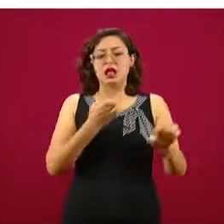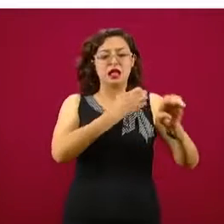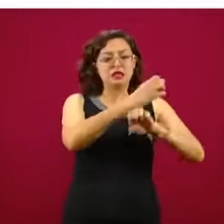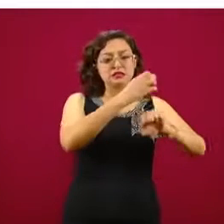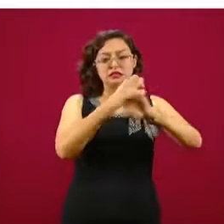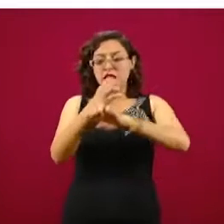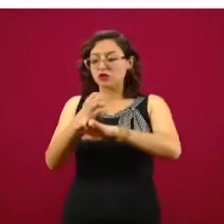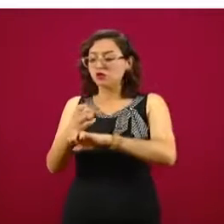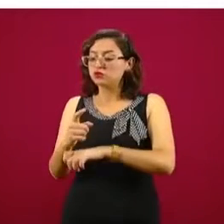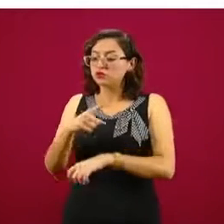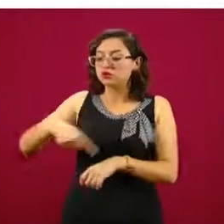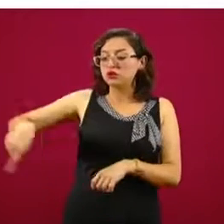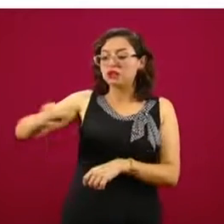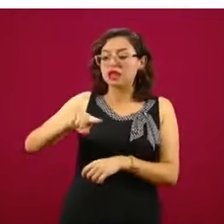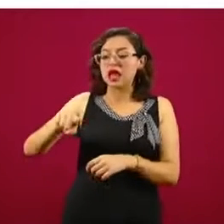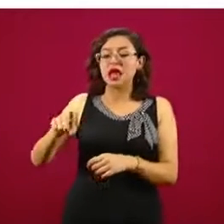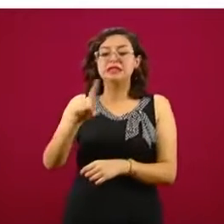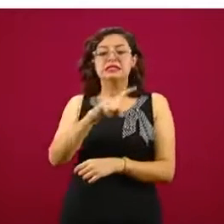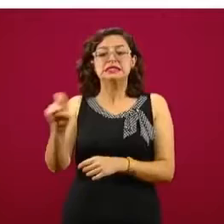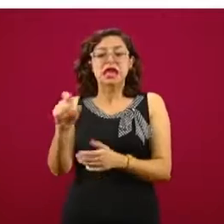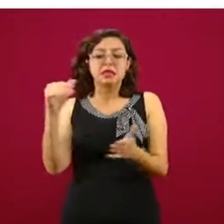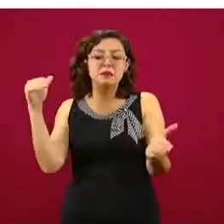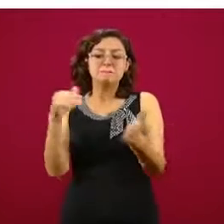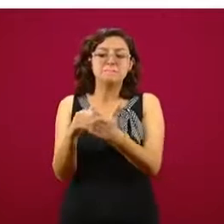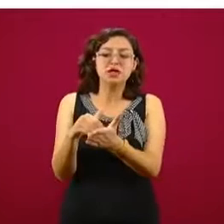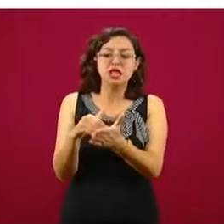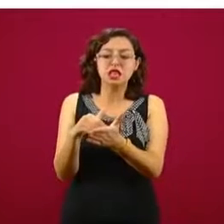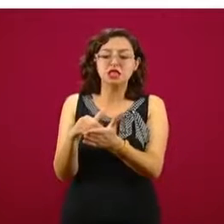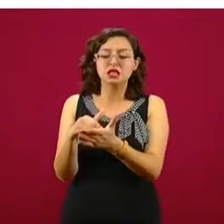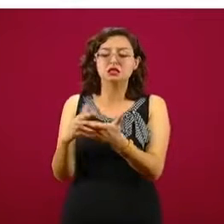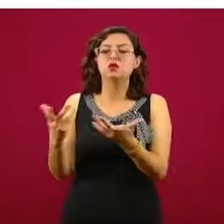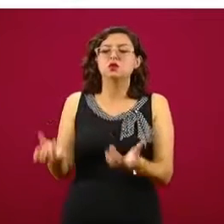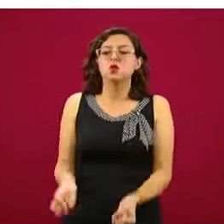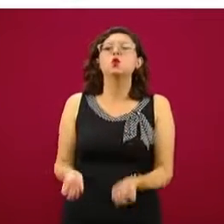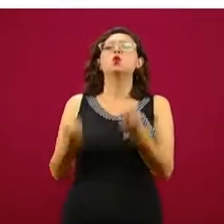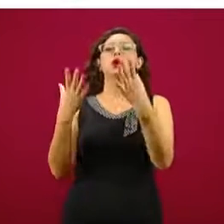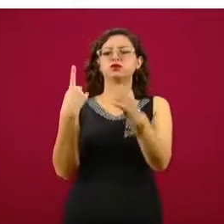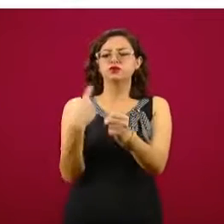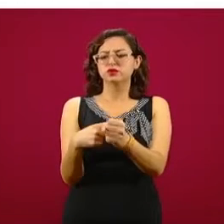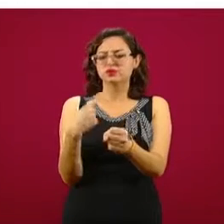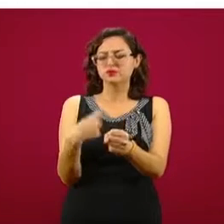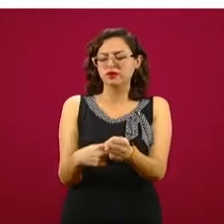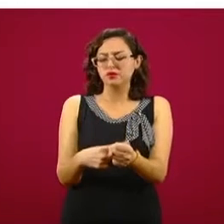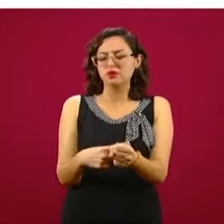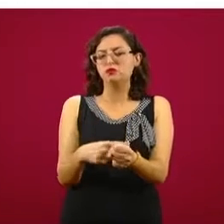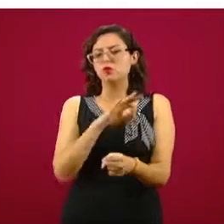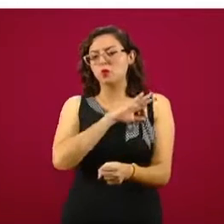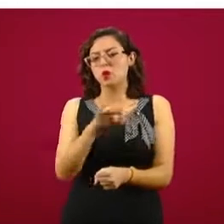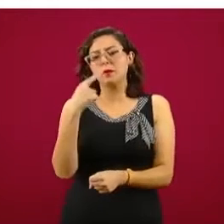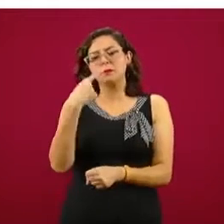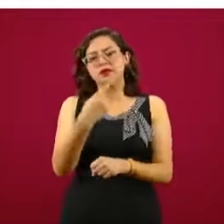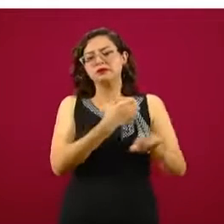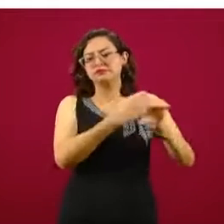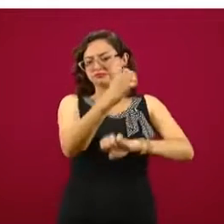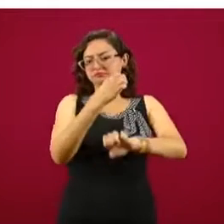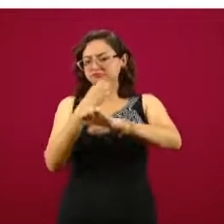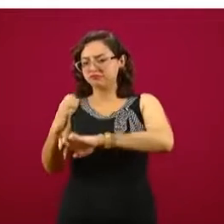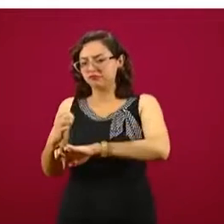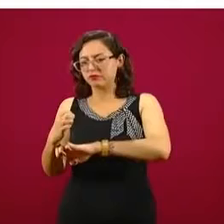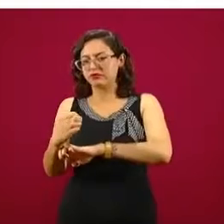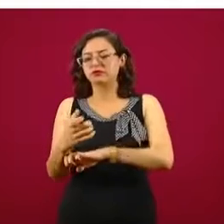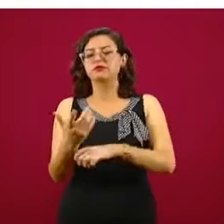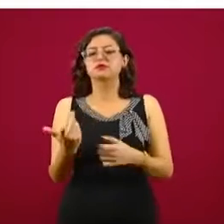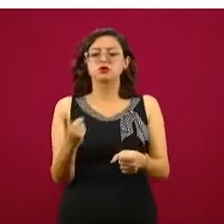acumulada por 100,000 habitantes, cómo están distribuidas en las entidades federativas, e igual recordando que los